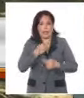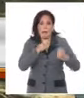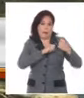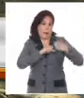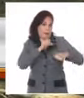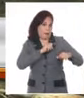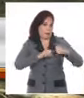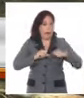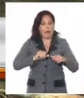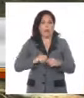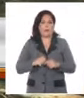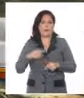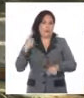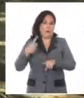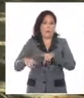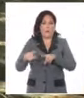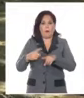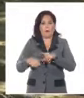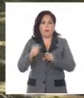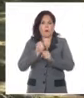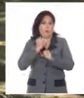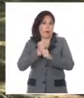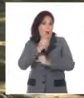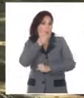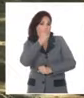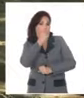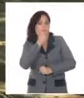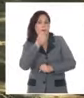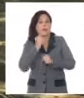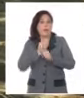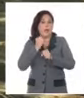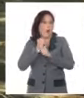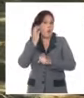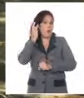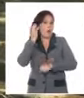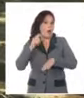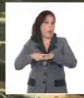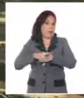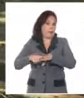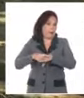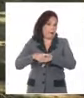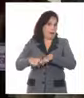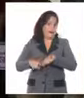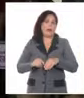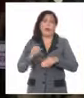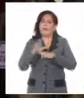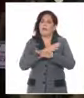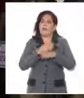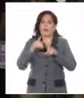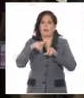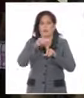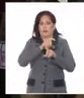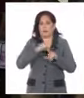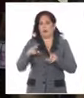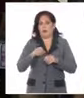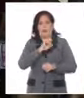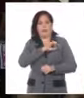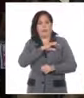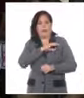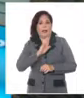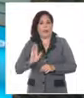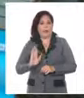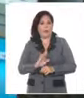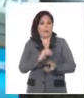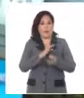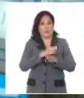piropo, trabajos sobre masculinidades, sobre feminismos negros, sobre diversos temas. Delegados provenientes de otras